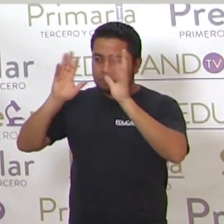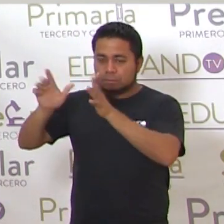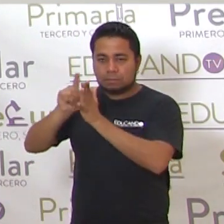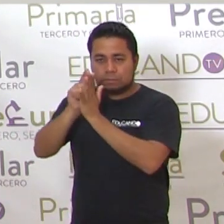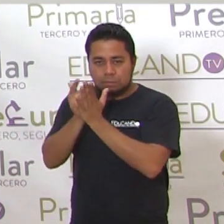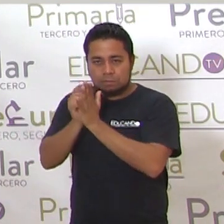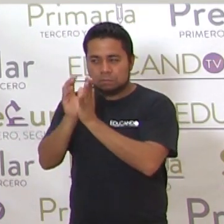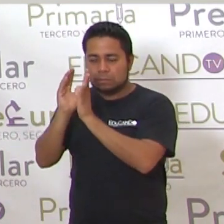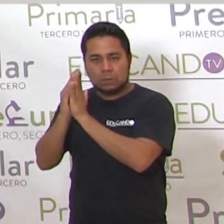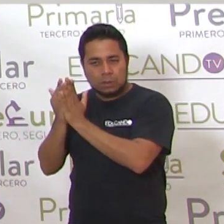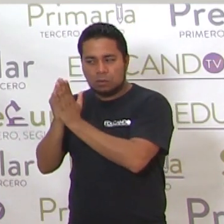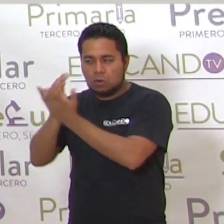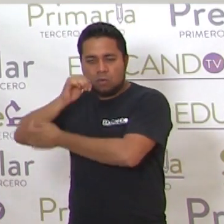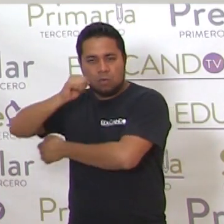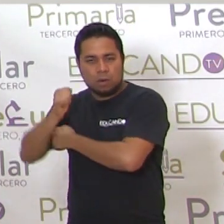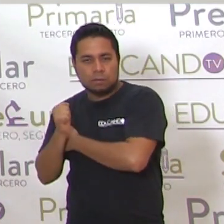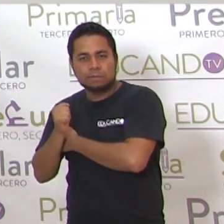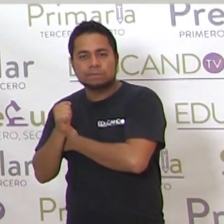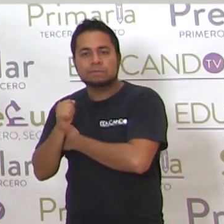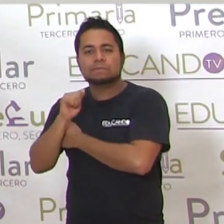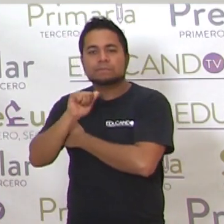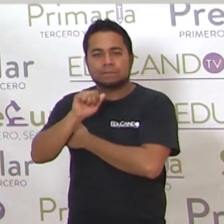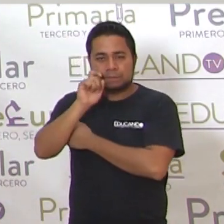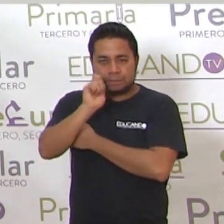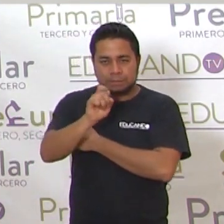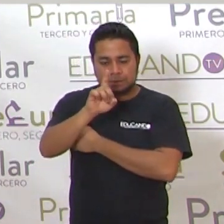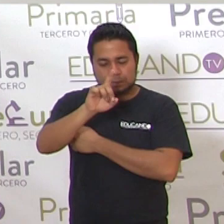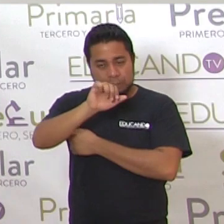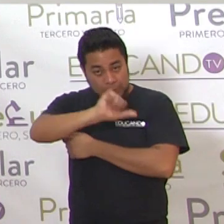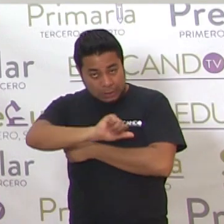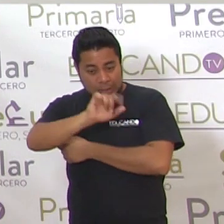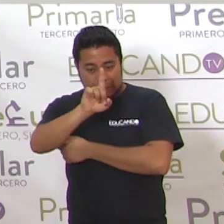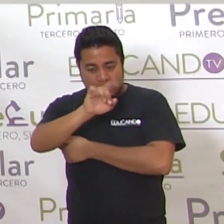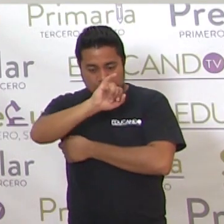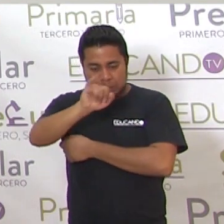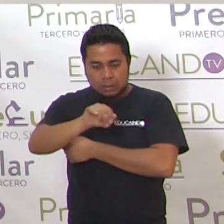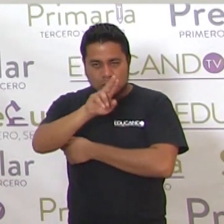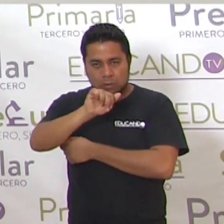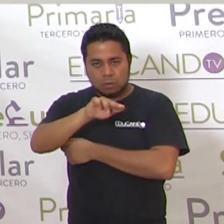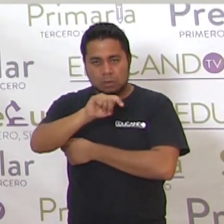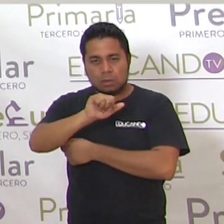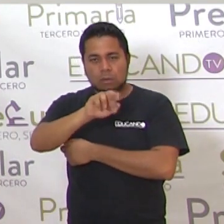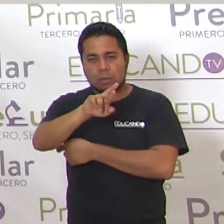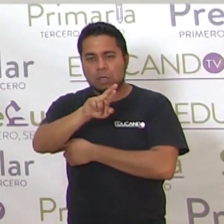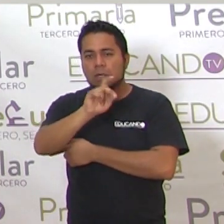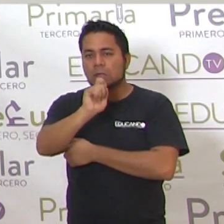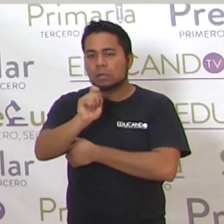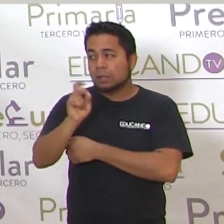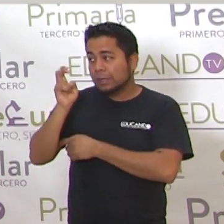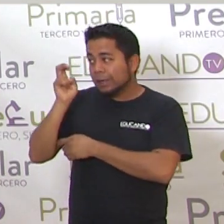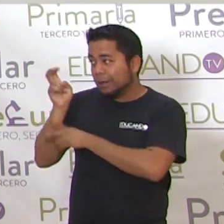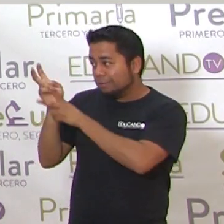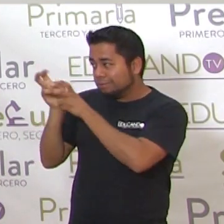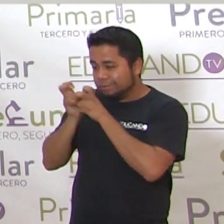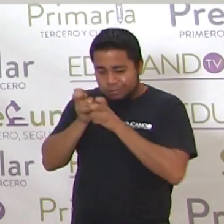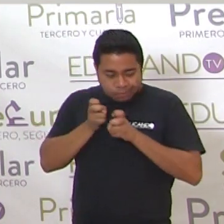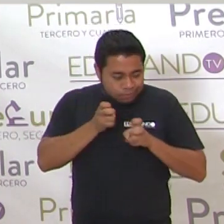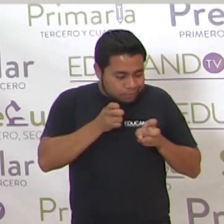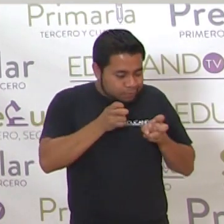adjuntar nos va a servir para eso para poder hacer que este archivo